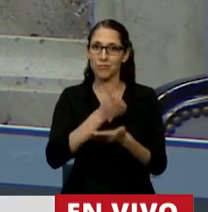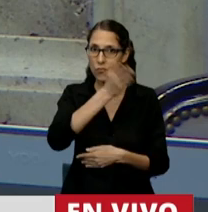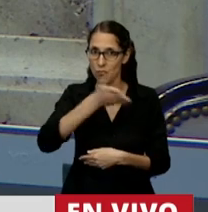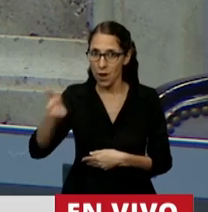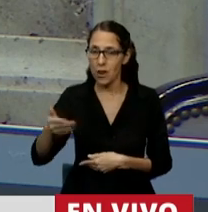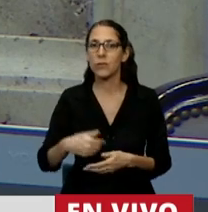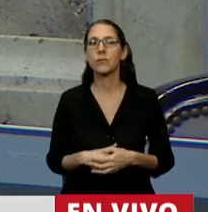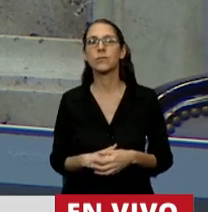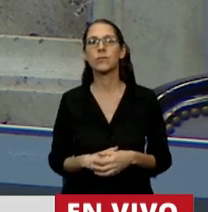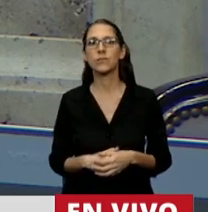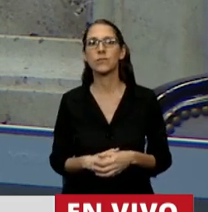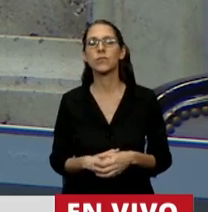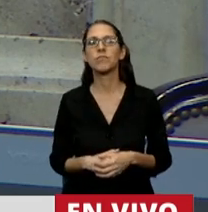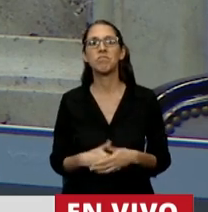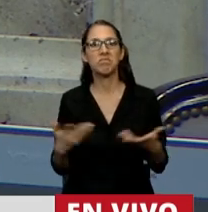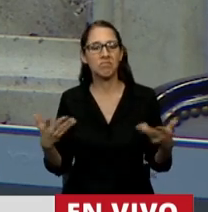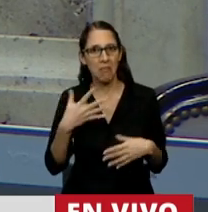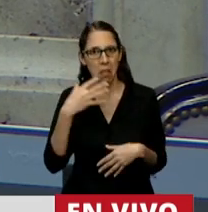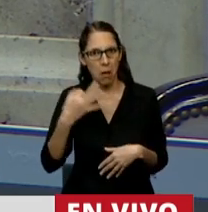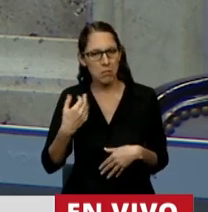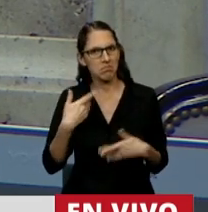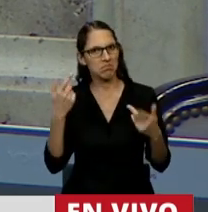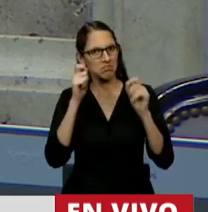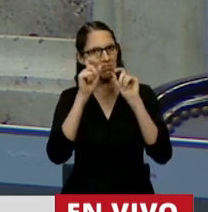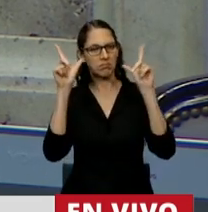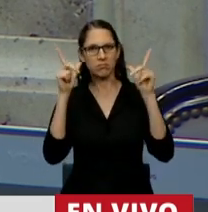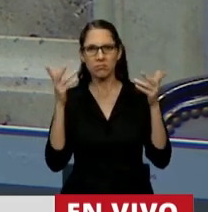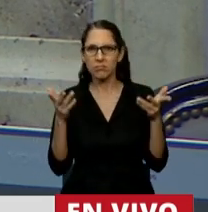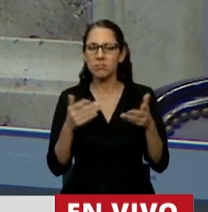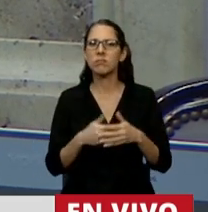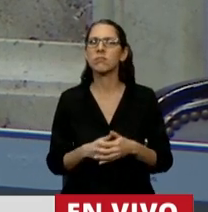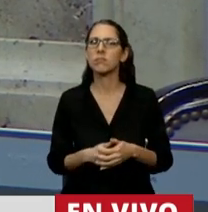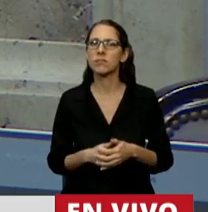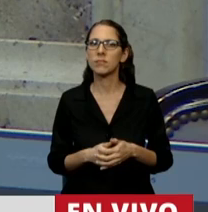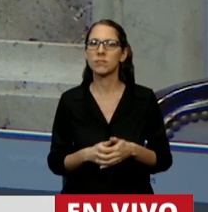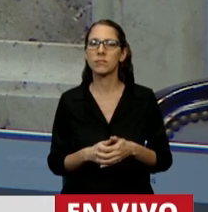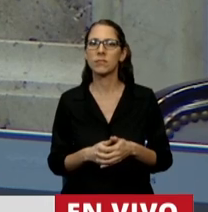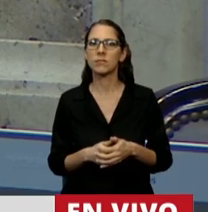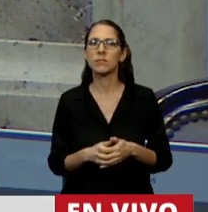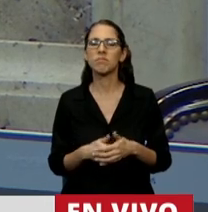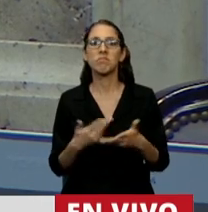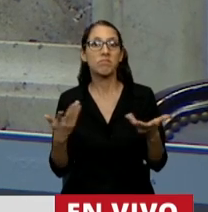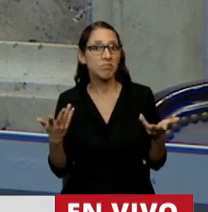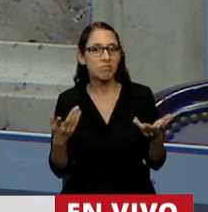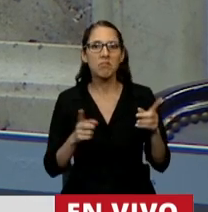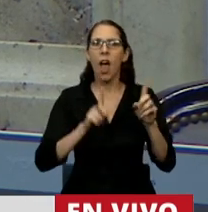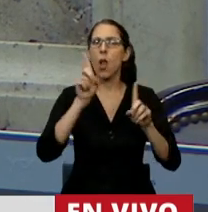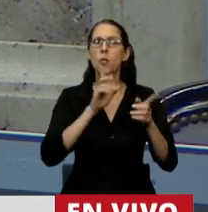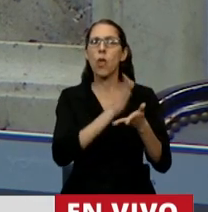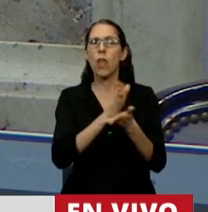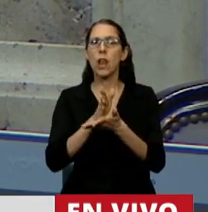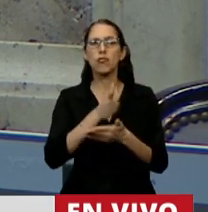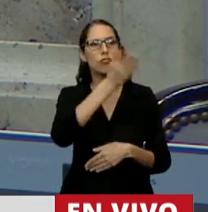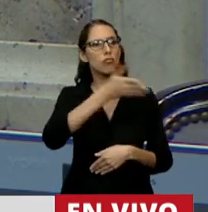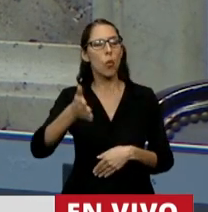y la verdad que me llama muchísimo la atención cómo hay algunos derechos humanos que